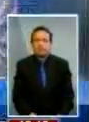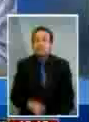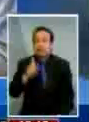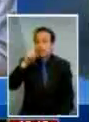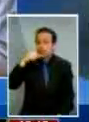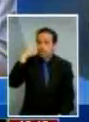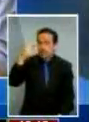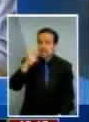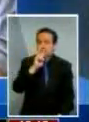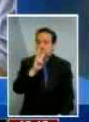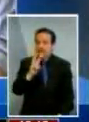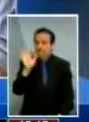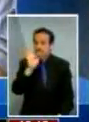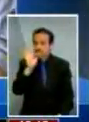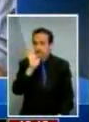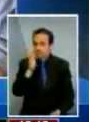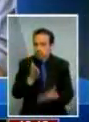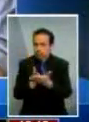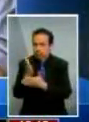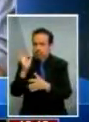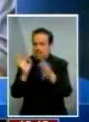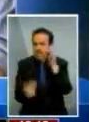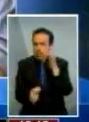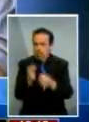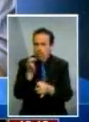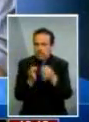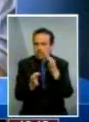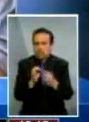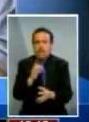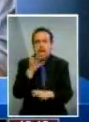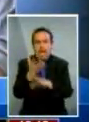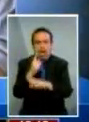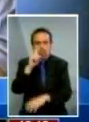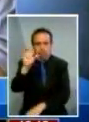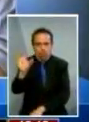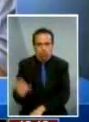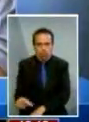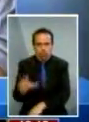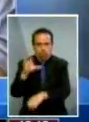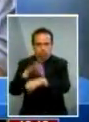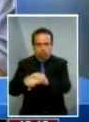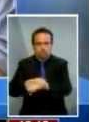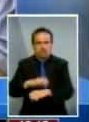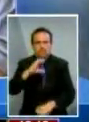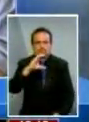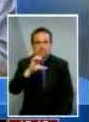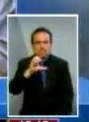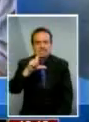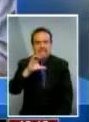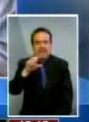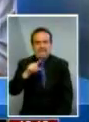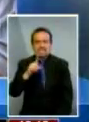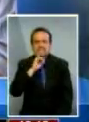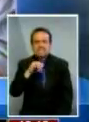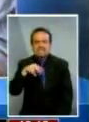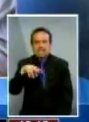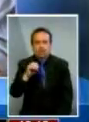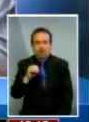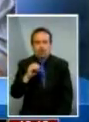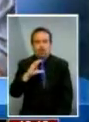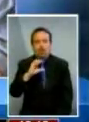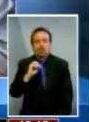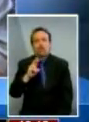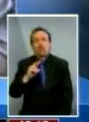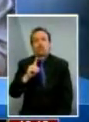próximo 3 de febrero se inicia este juicio. Hay un único imputado, que es Celestino Córdoba. ¿Qué es lo que